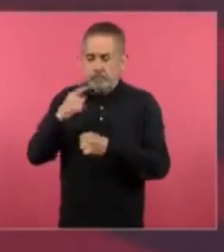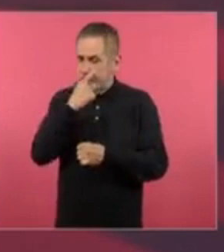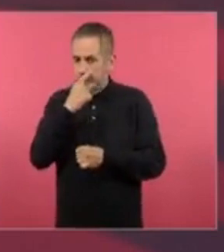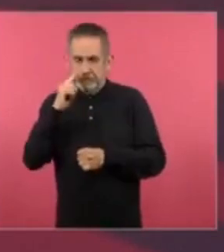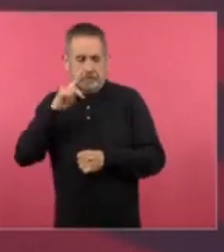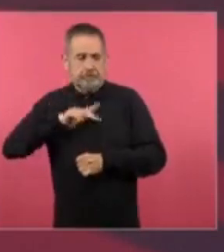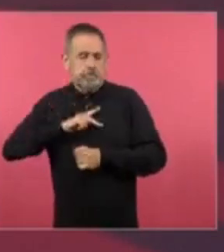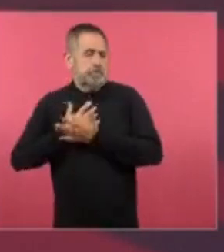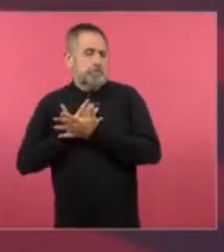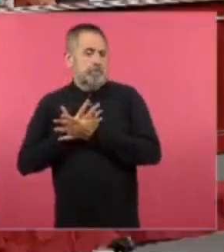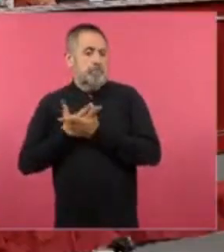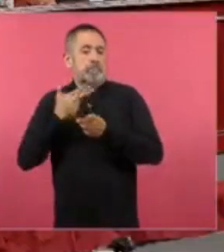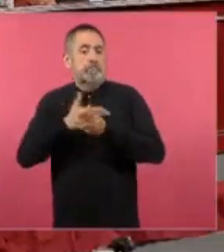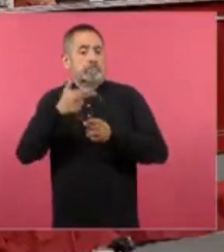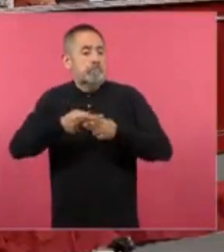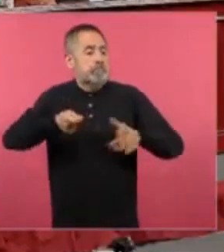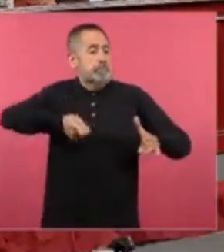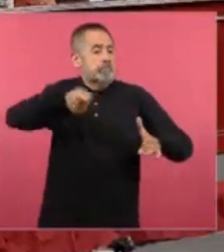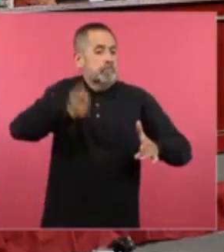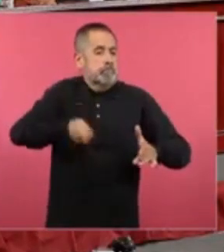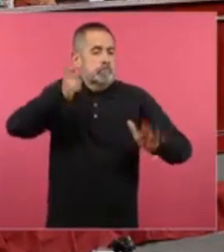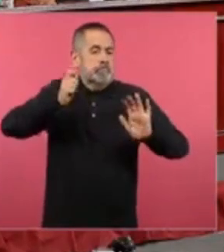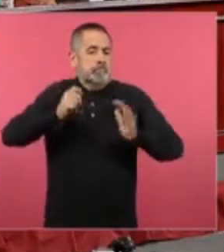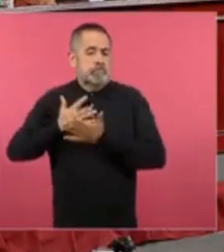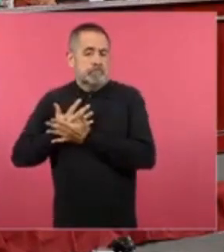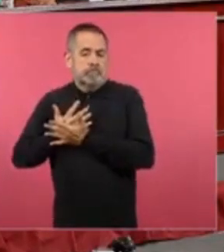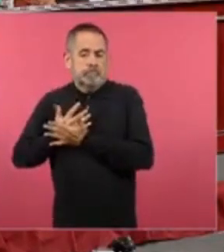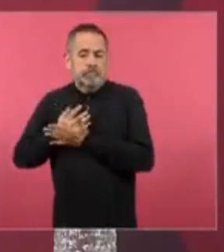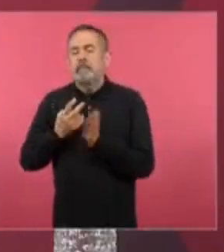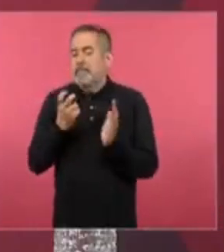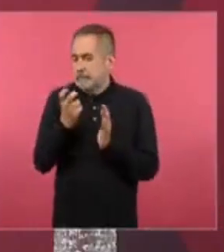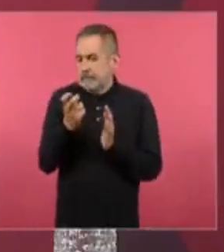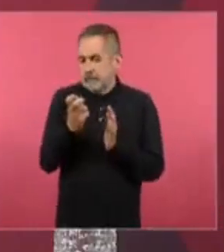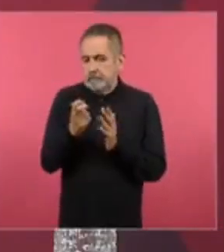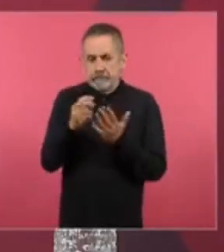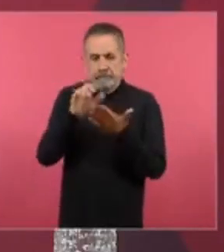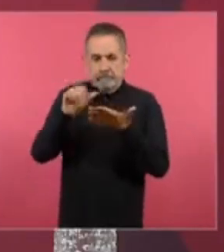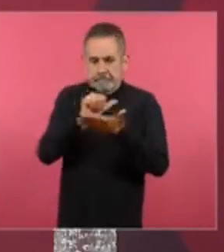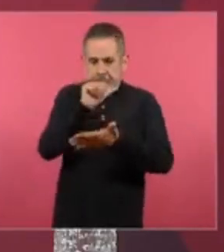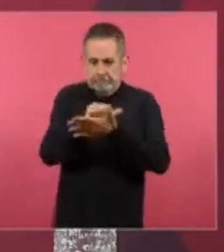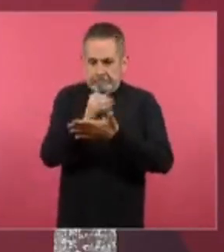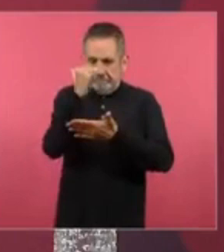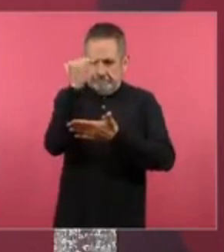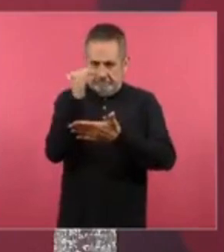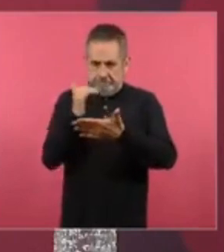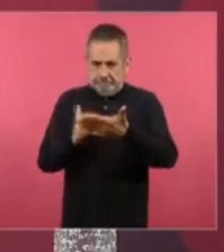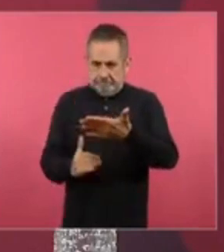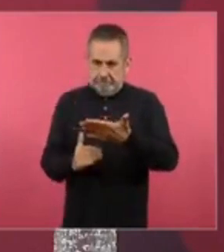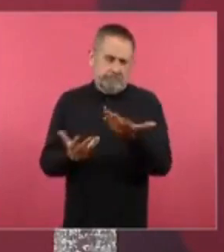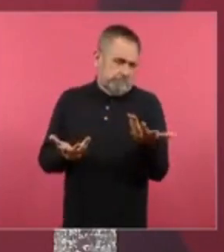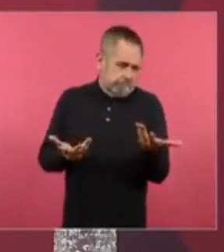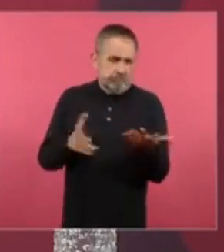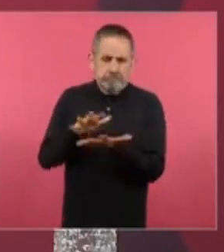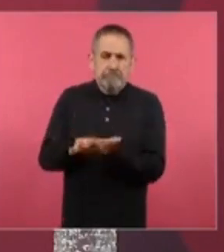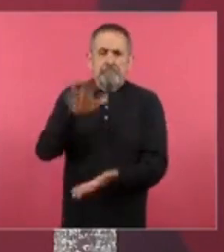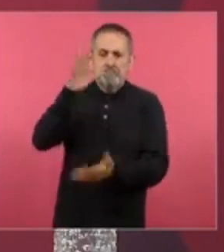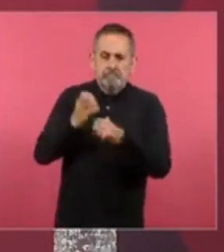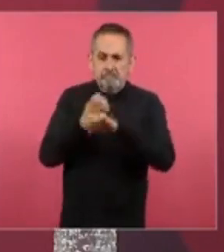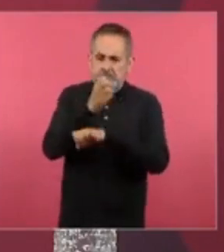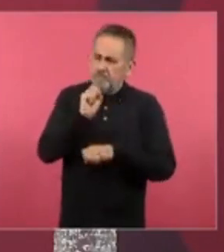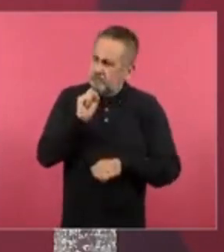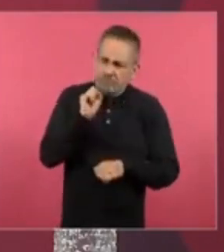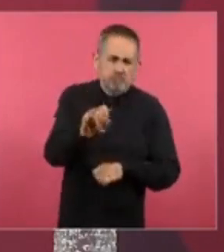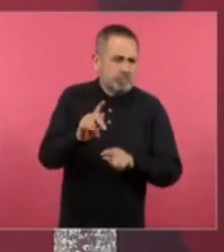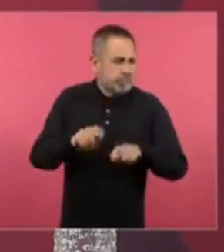la resolución jurídica. Así quedó el acta de CONAEDU. Entonces, la mayoría de los estados están en la disposición